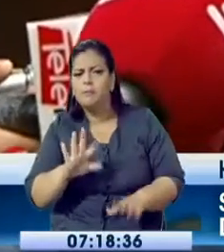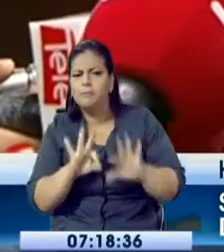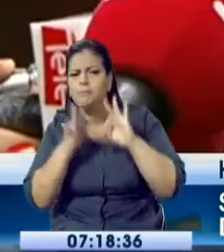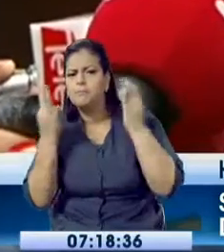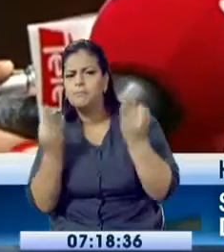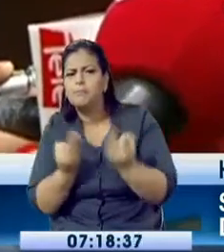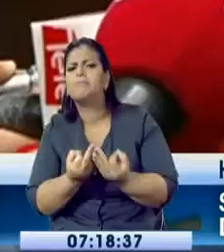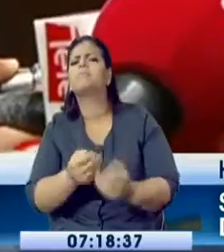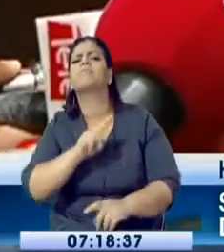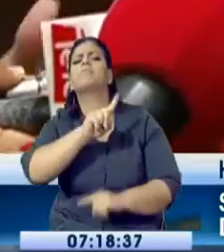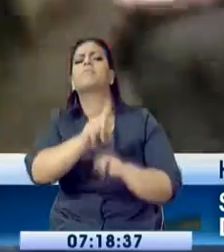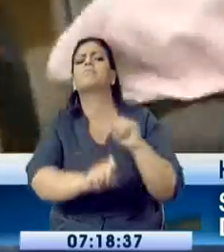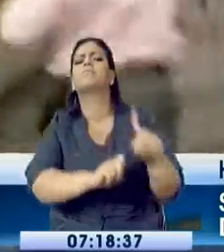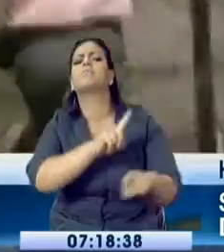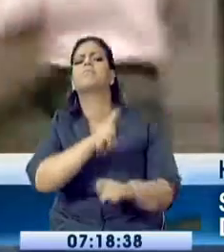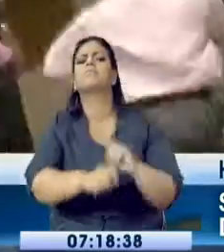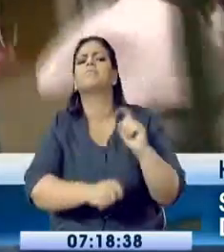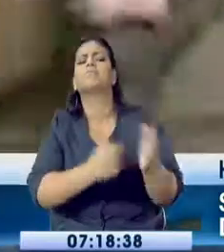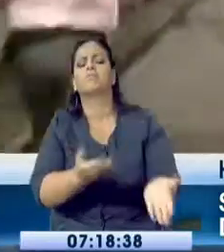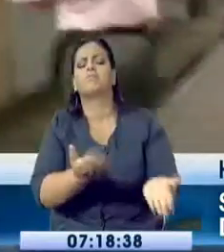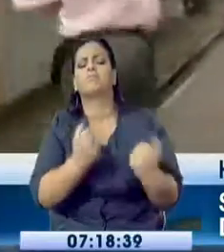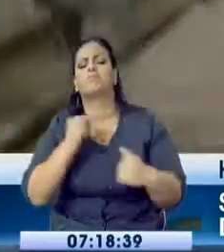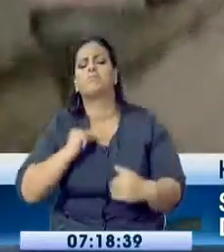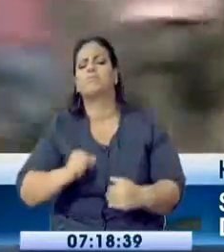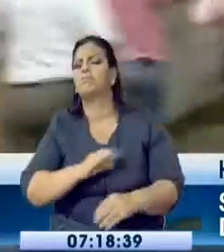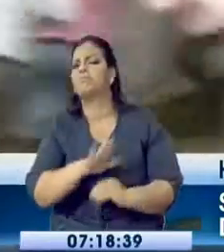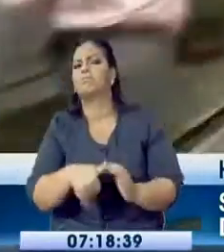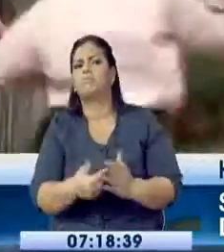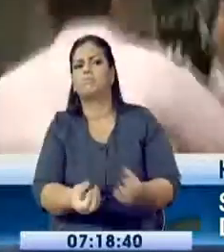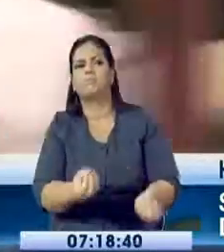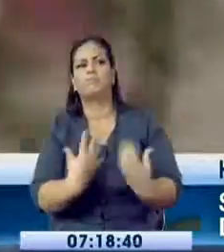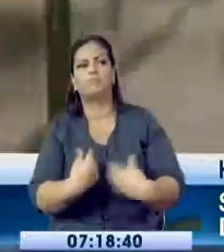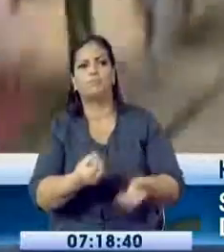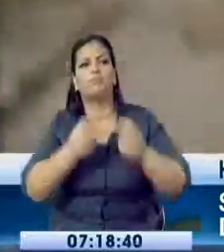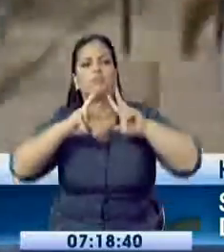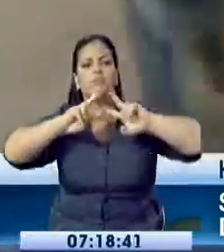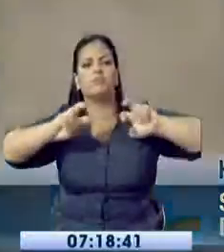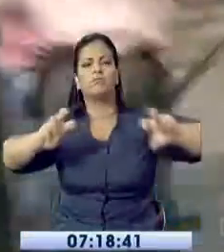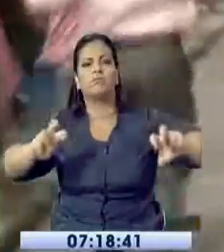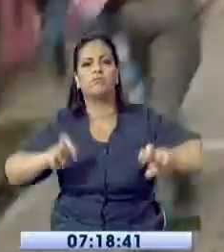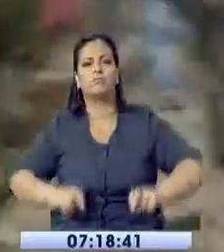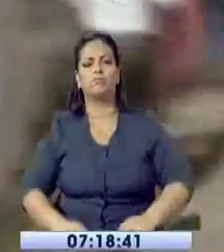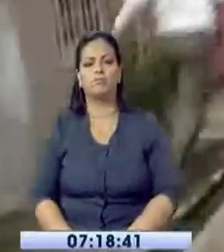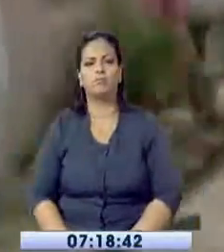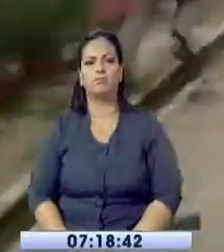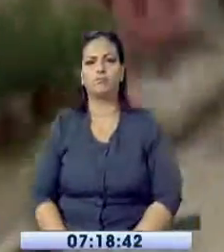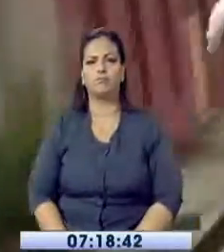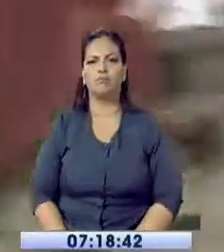domicilio en horas de la mañana. Informó José Morales.